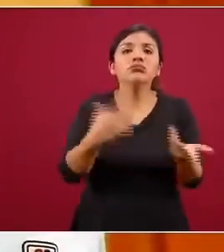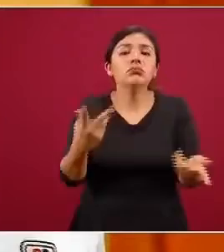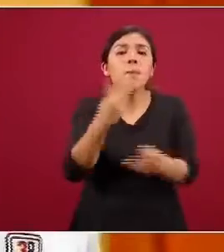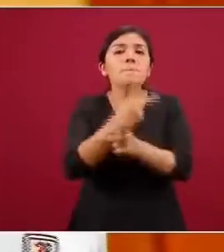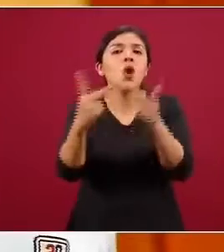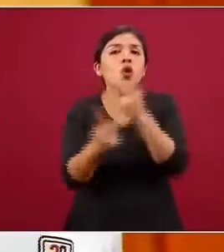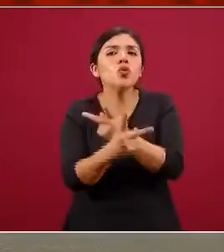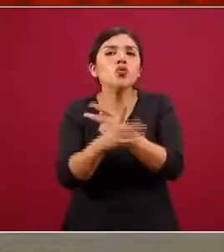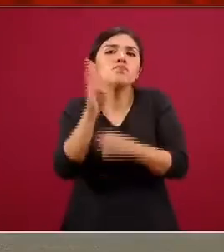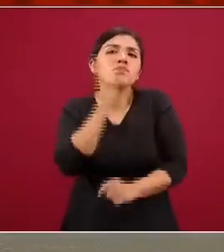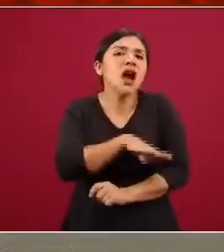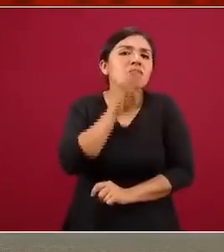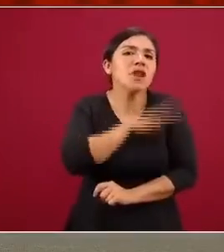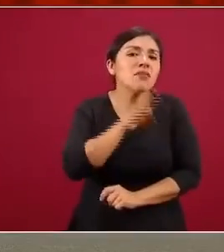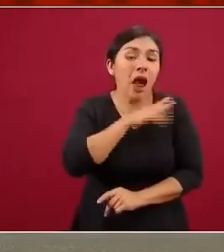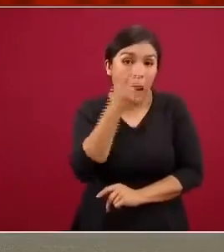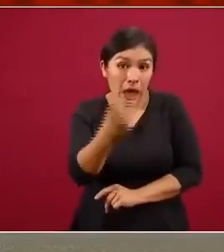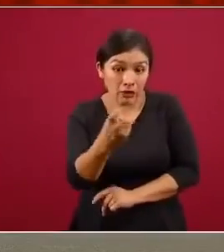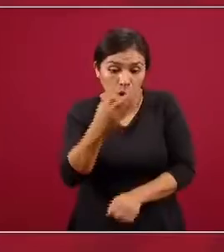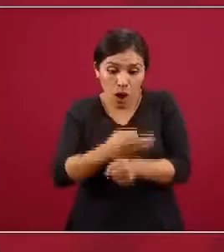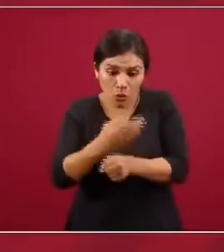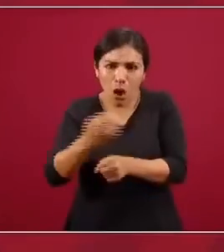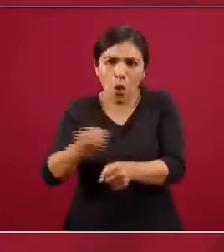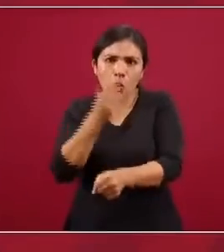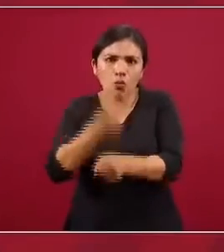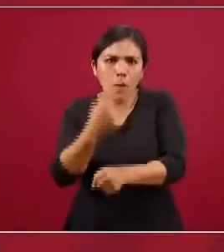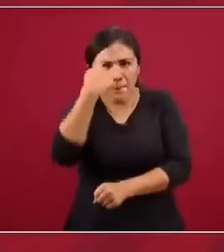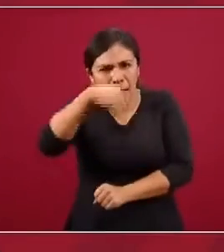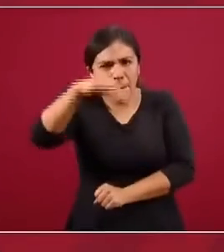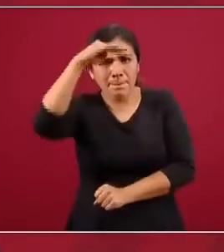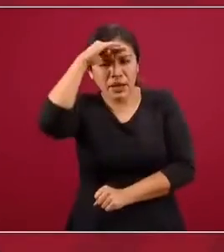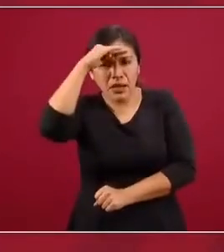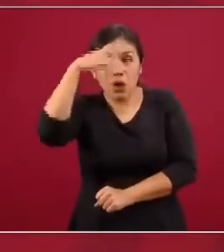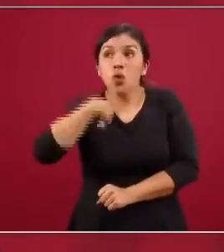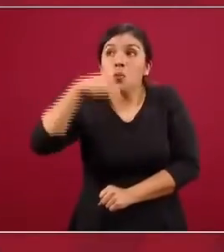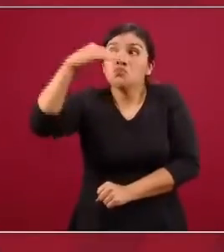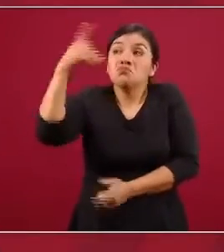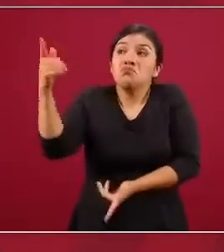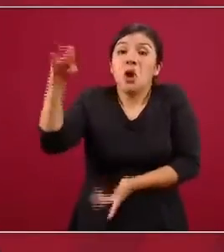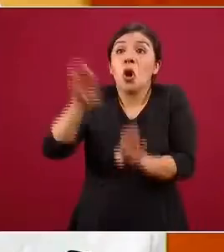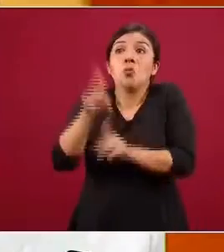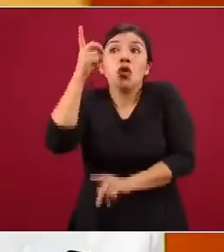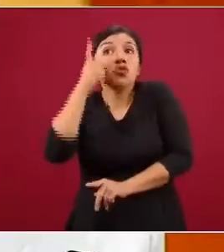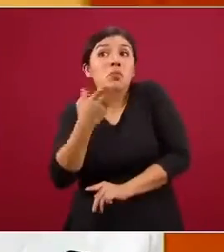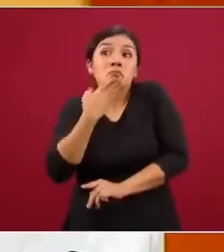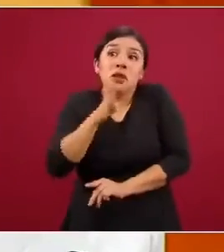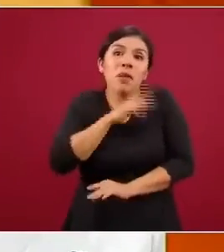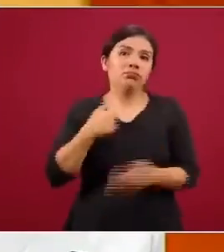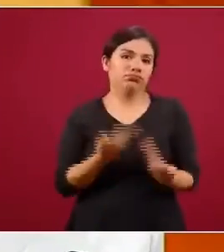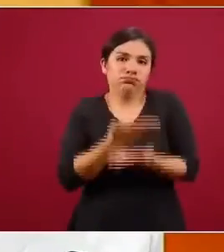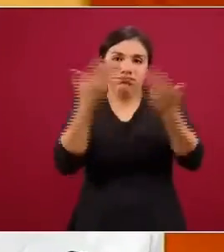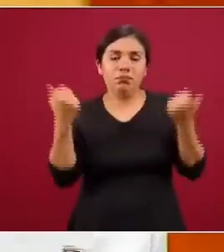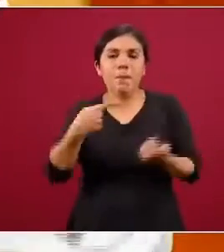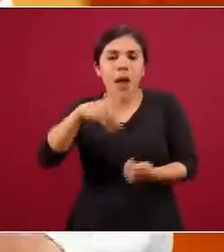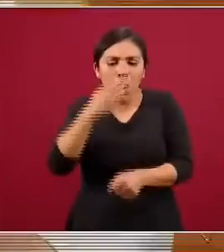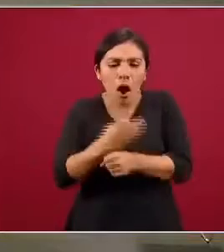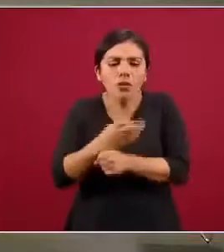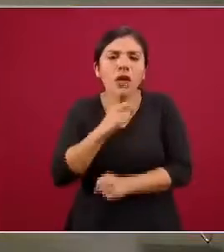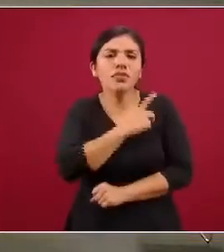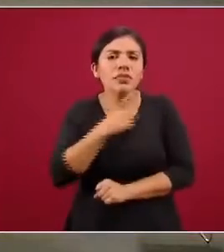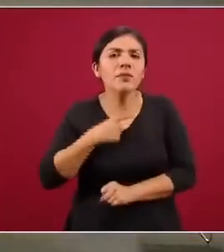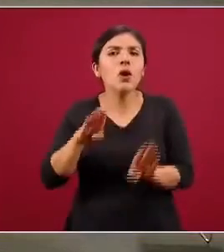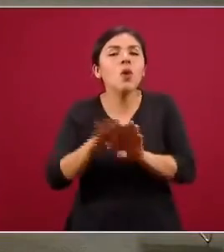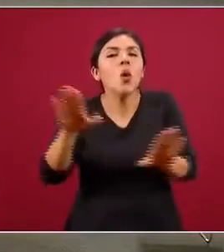de productos. Entonces, yo creo que hay oportunidad para reflexión, ignoro cómo puedan estar durmiendo, pero supongo que hay oportunidad para reflexionar